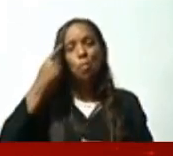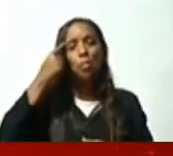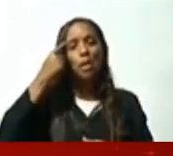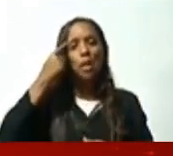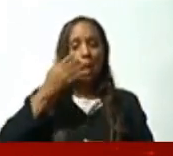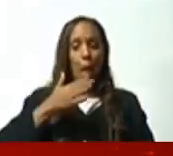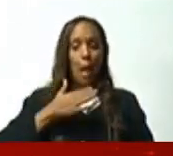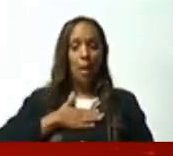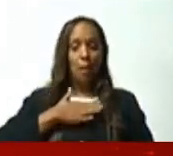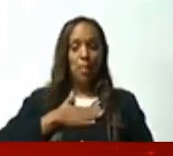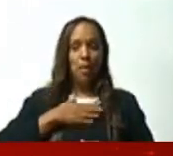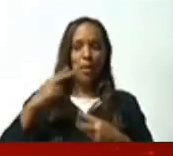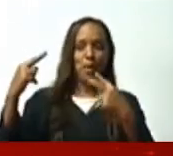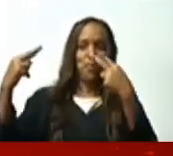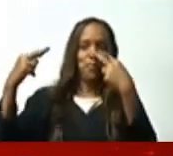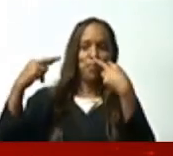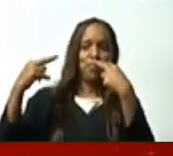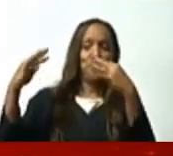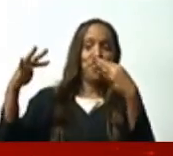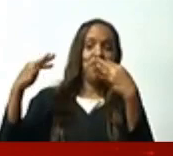dominicano. Me llamó